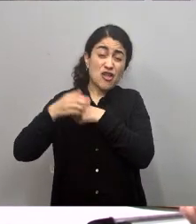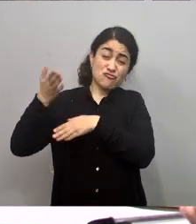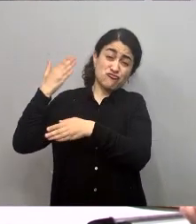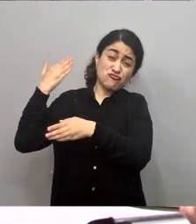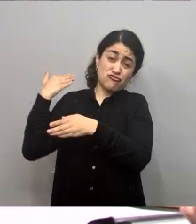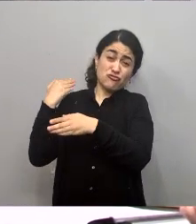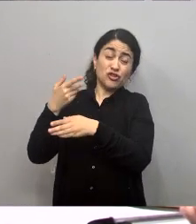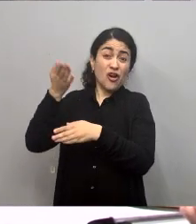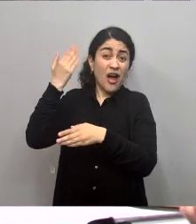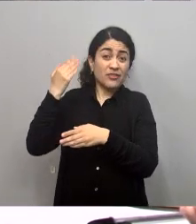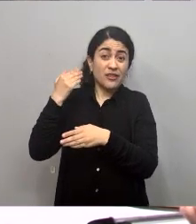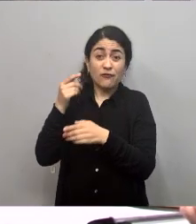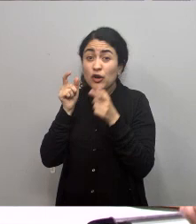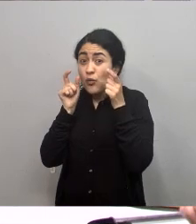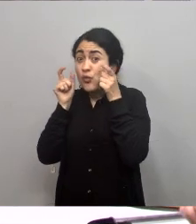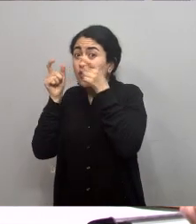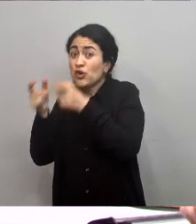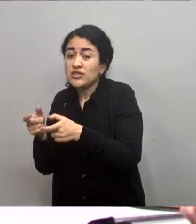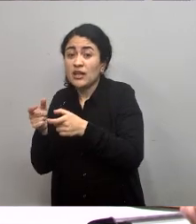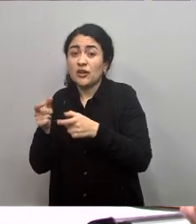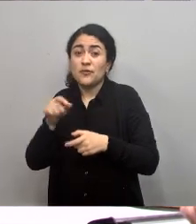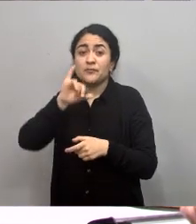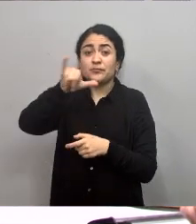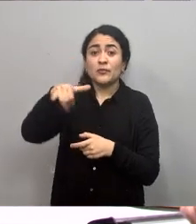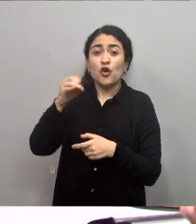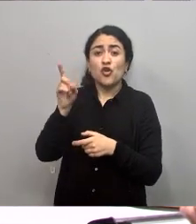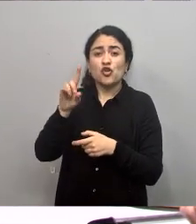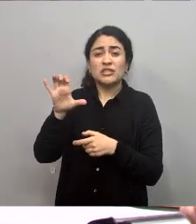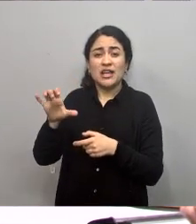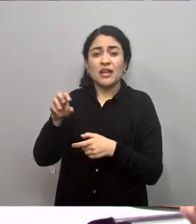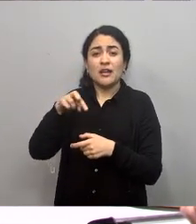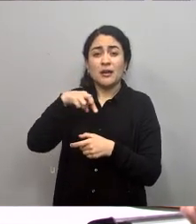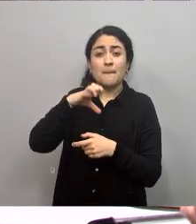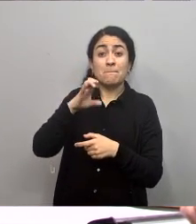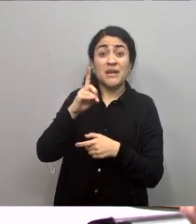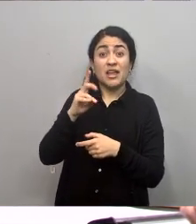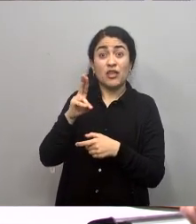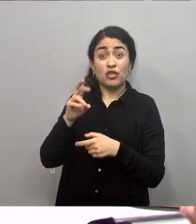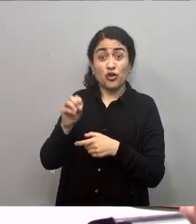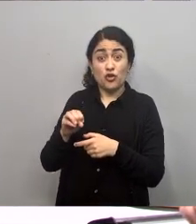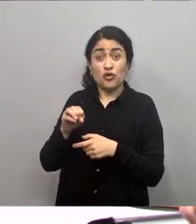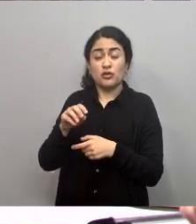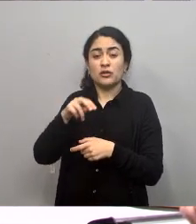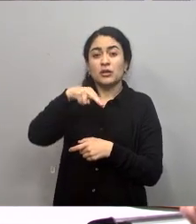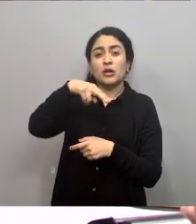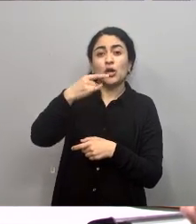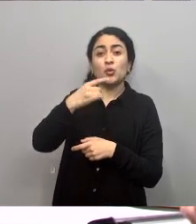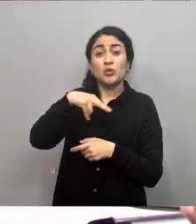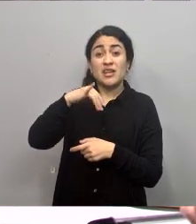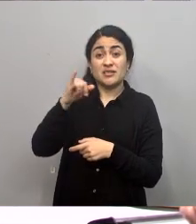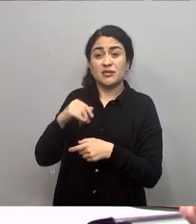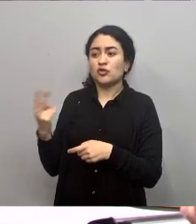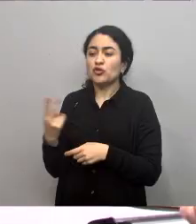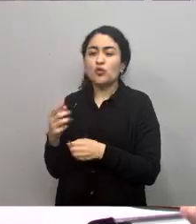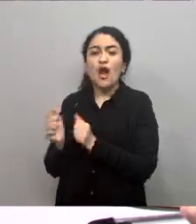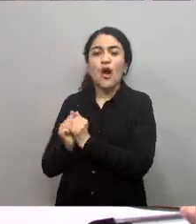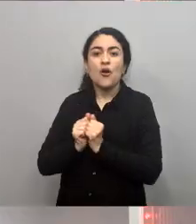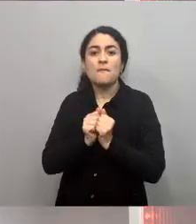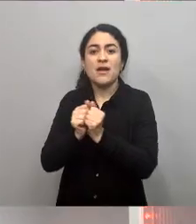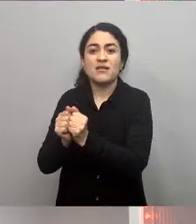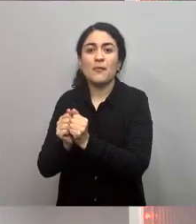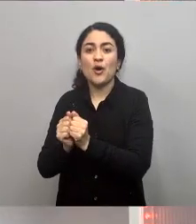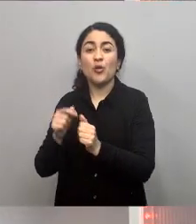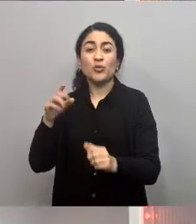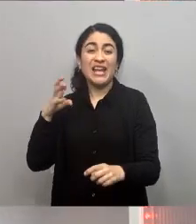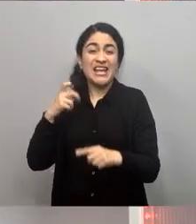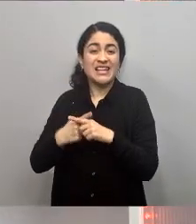el consejero José Pedro Núñez. Fuimos acompañando a un grupo de ex trabajadores de NAMI. Sí, el problema de los trabajadores